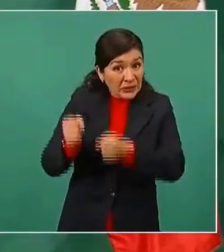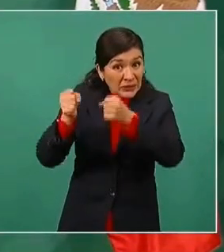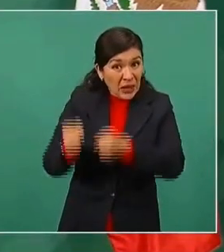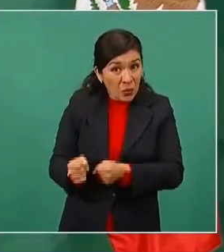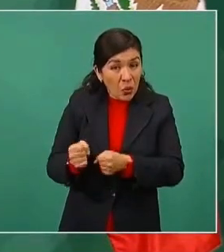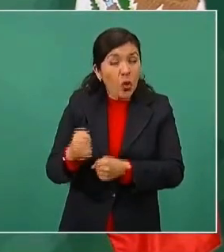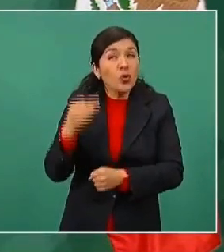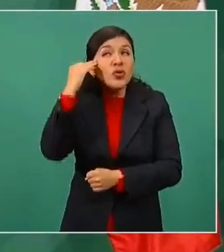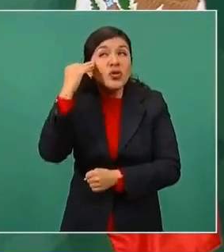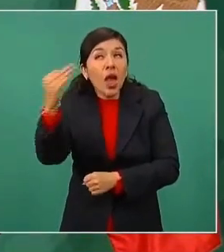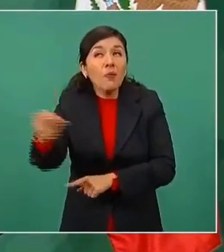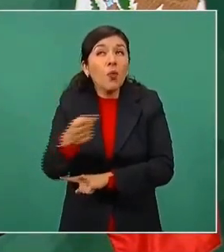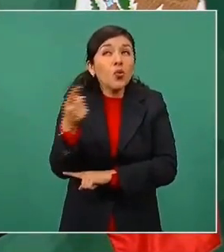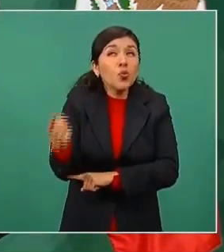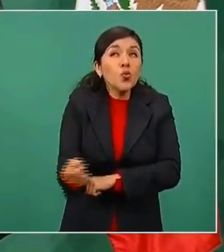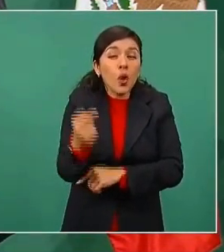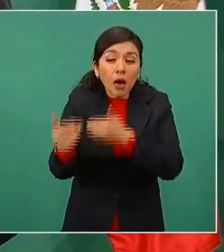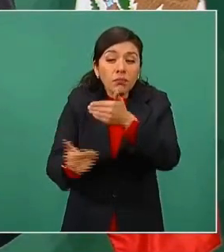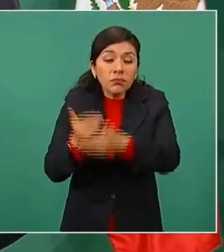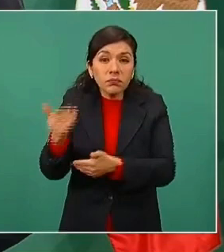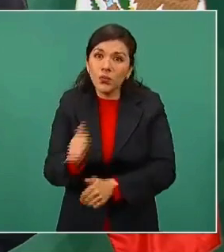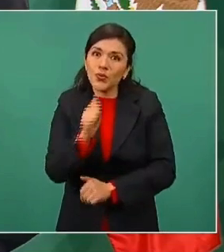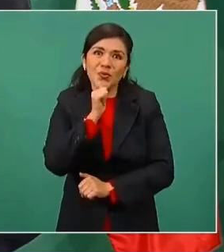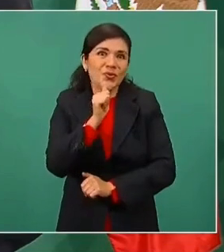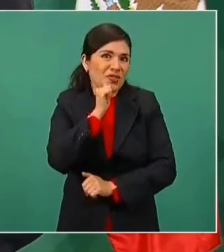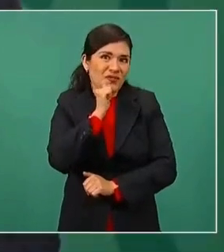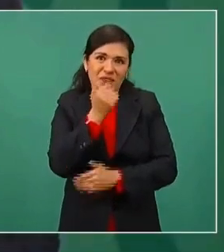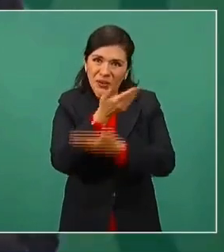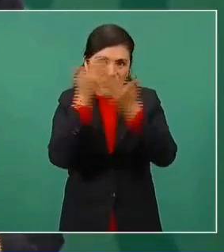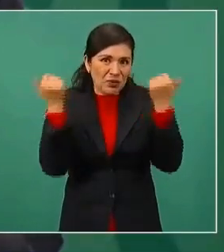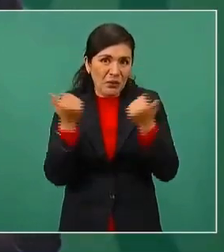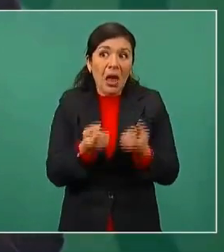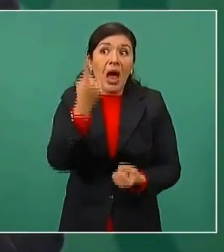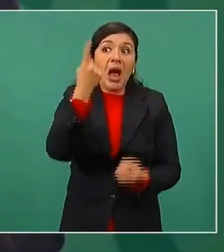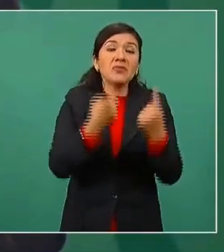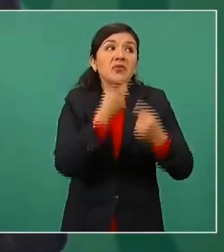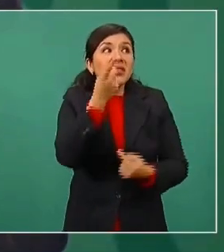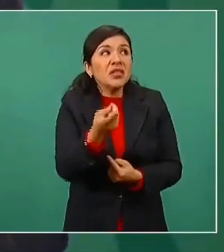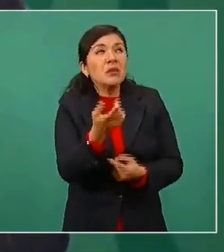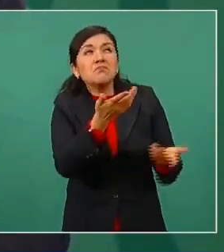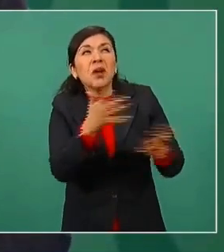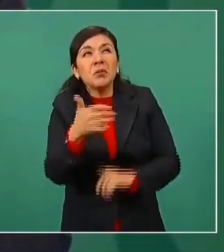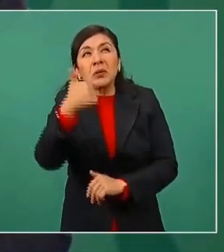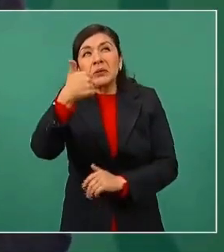su duración, hay quienes hablan de 6 meses,